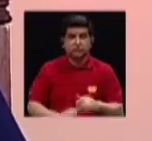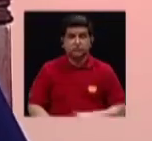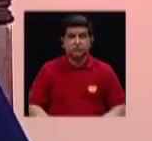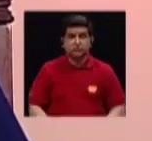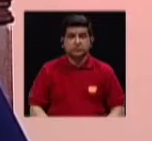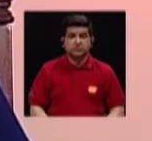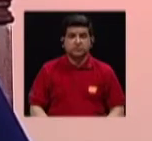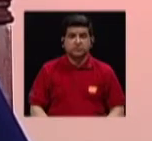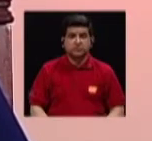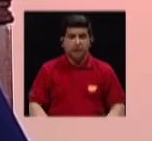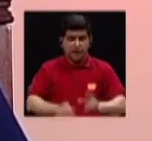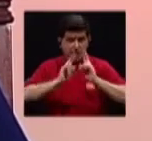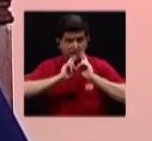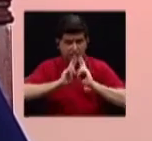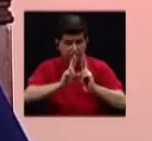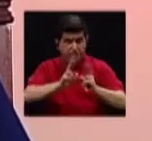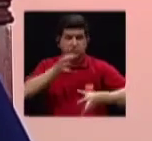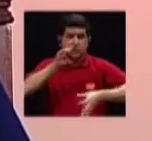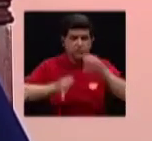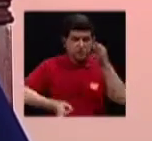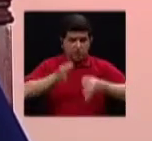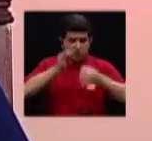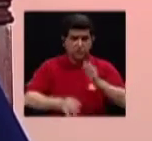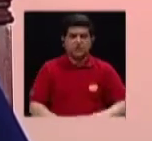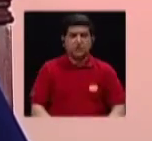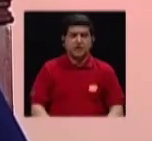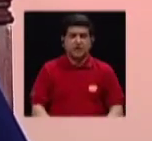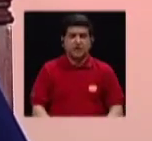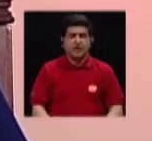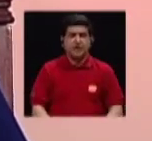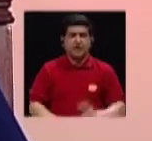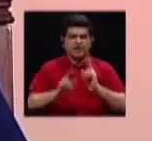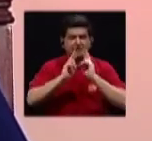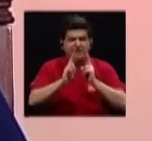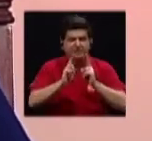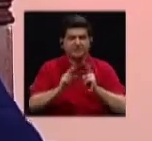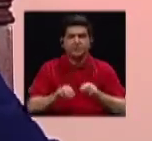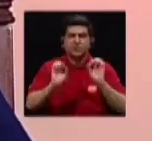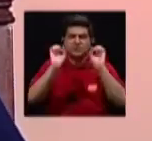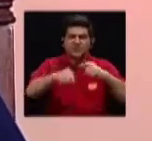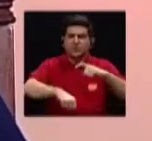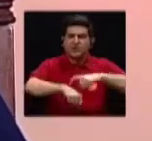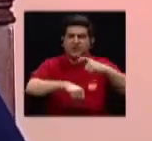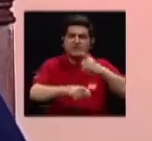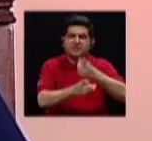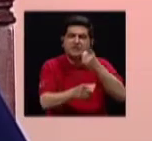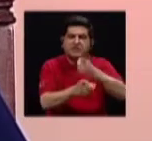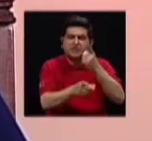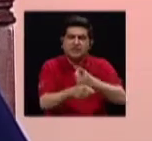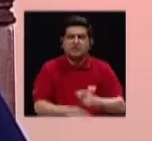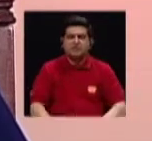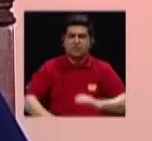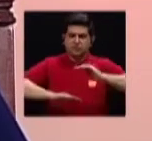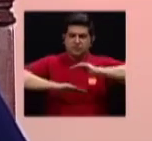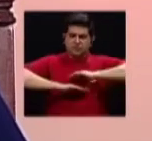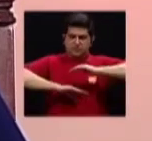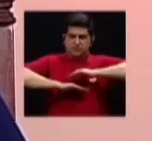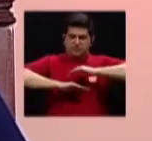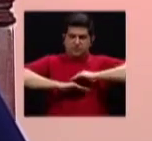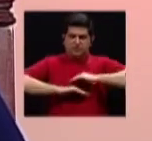la respuesta judicial, la respuesta justicia, llegue en tiempos oportunos para satisfacer precisamente